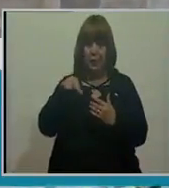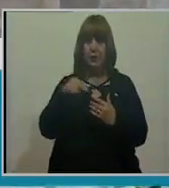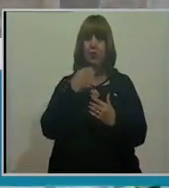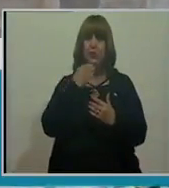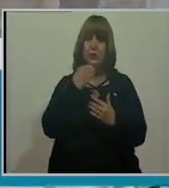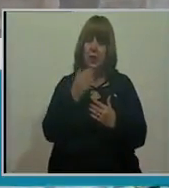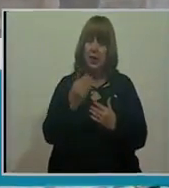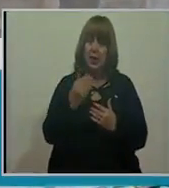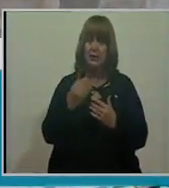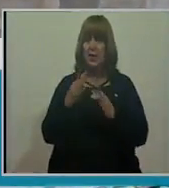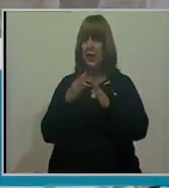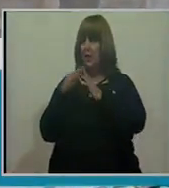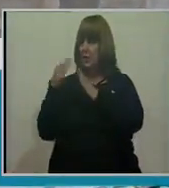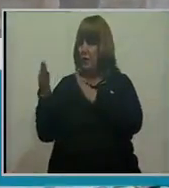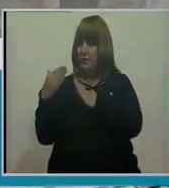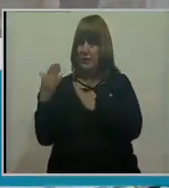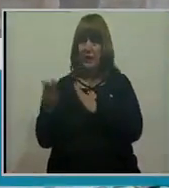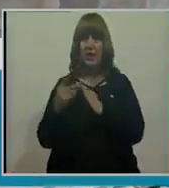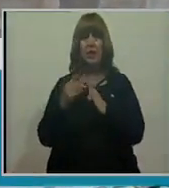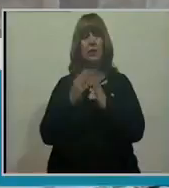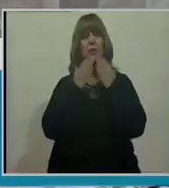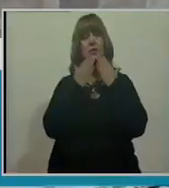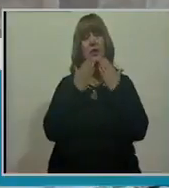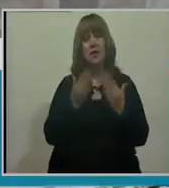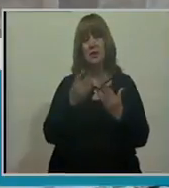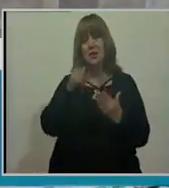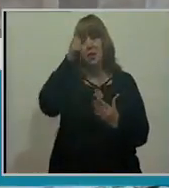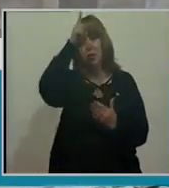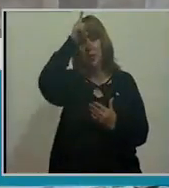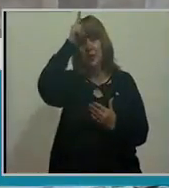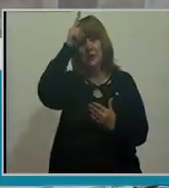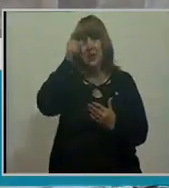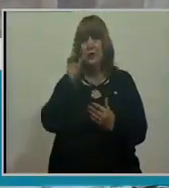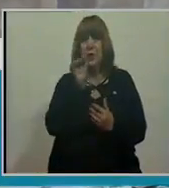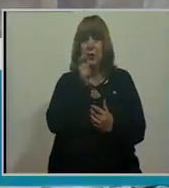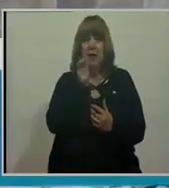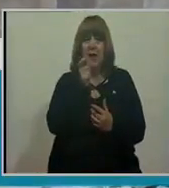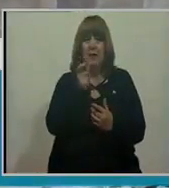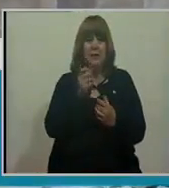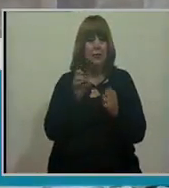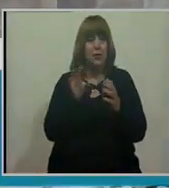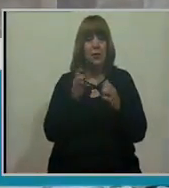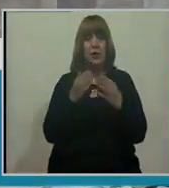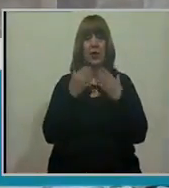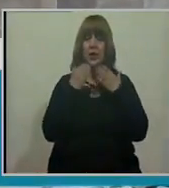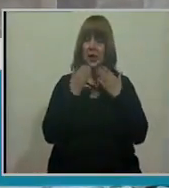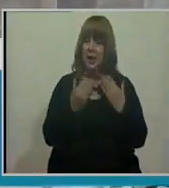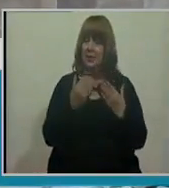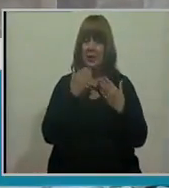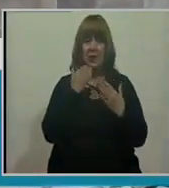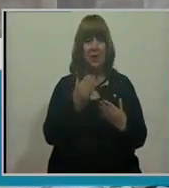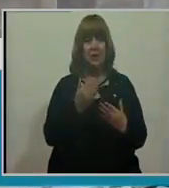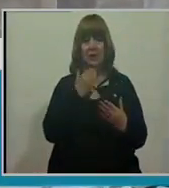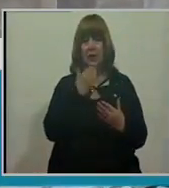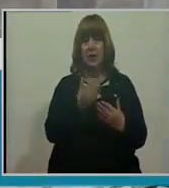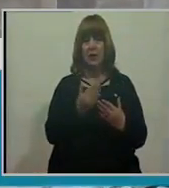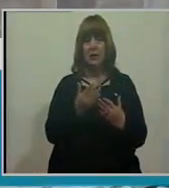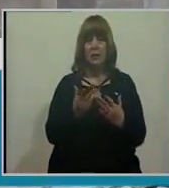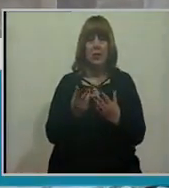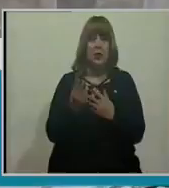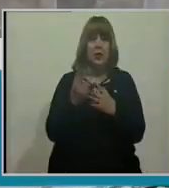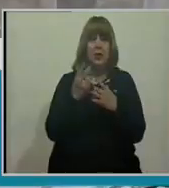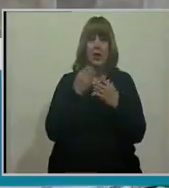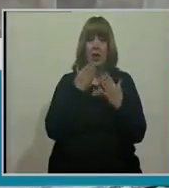a la ciudad, a los vecinos, a la policía. No tengo más que palabras de agradecimiento. No tengo más palabras que decir